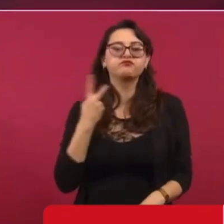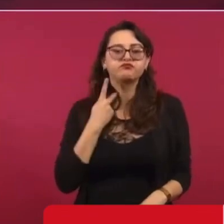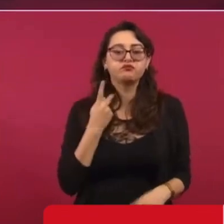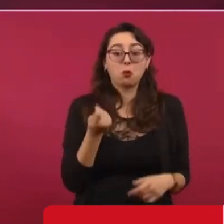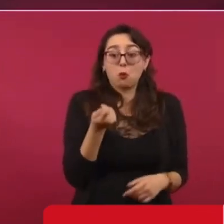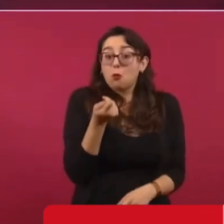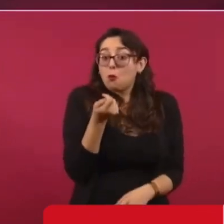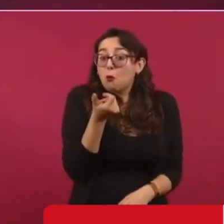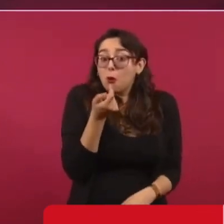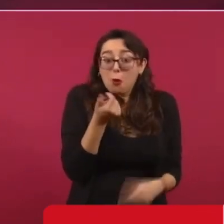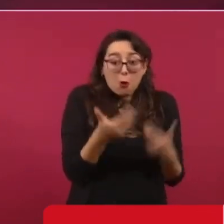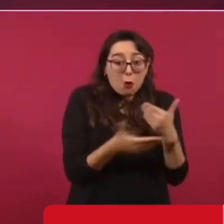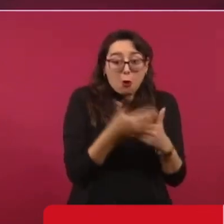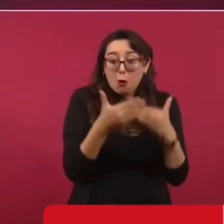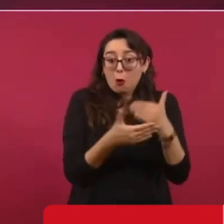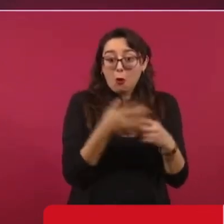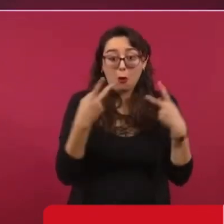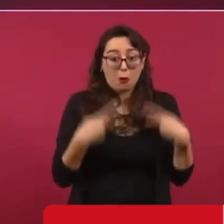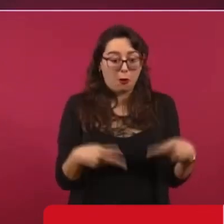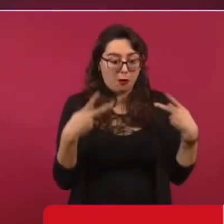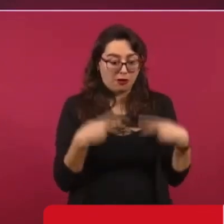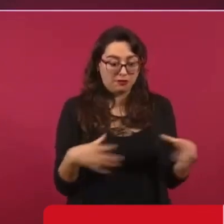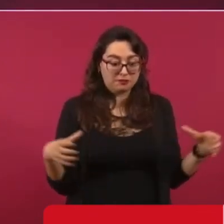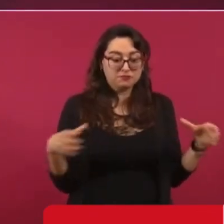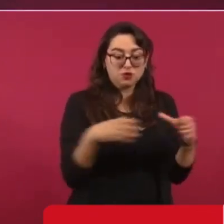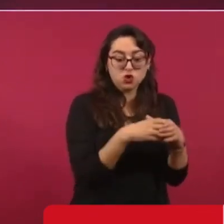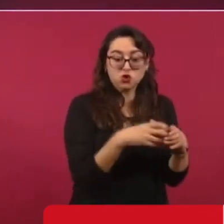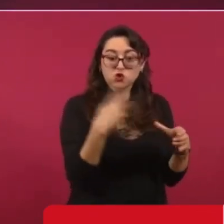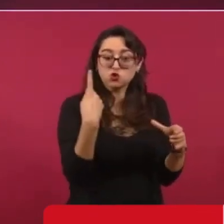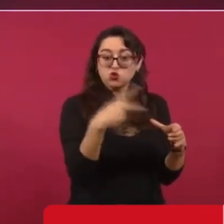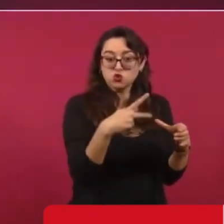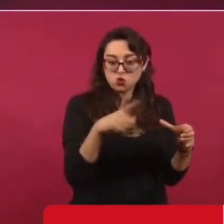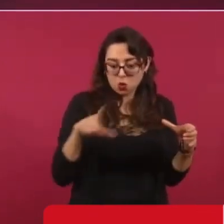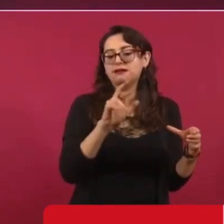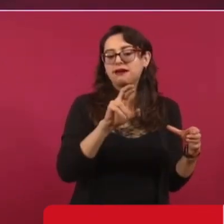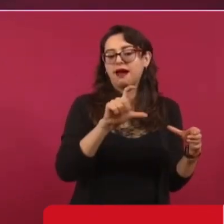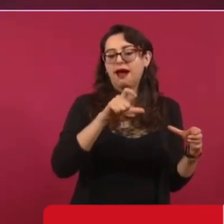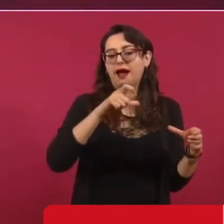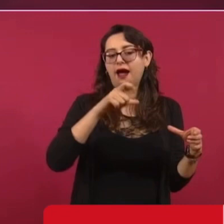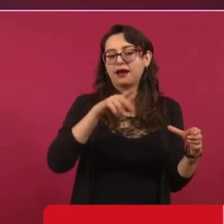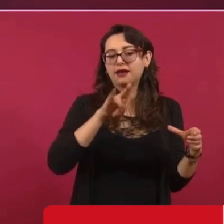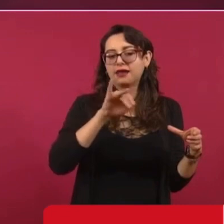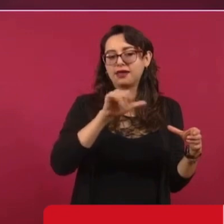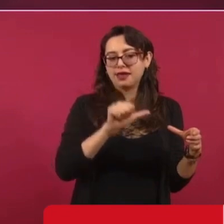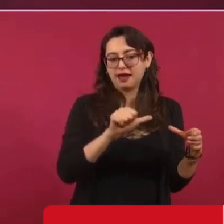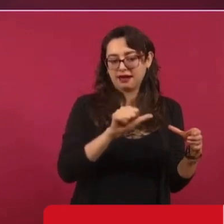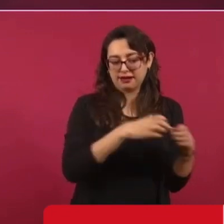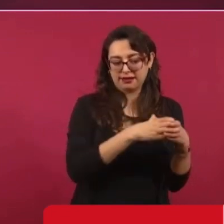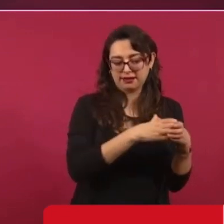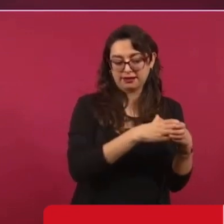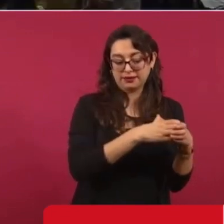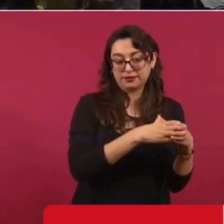minoría. La democracia es el gobierno del pueblo. Ese es el fondo.